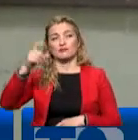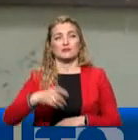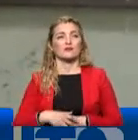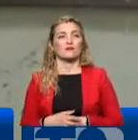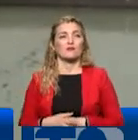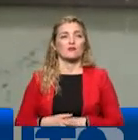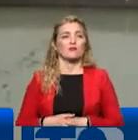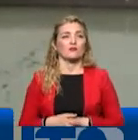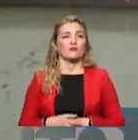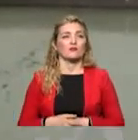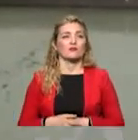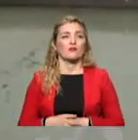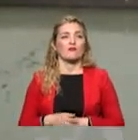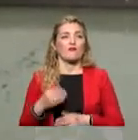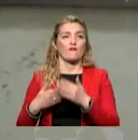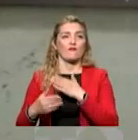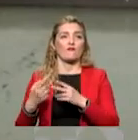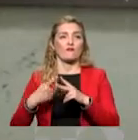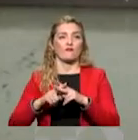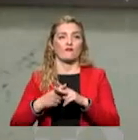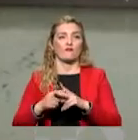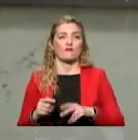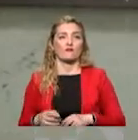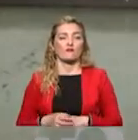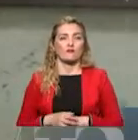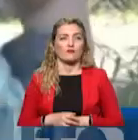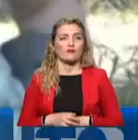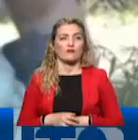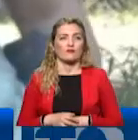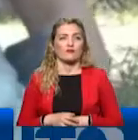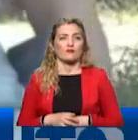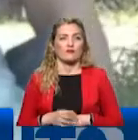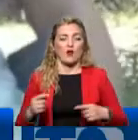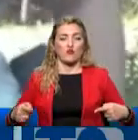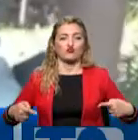así empezó mi historia en esta aventura en ruedas.